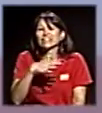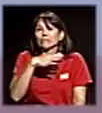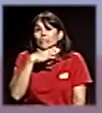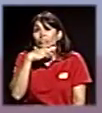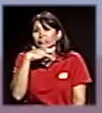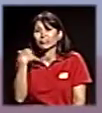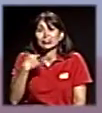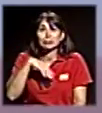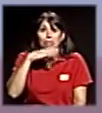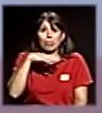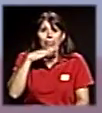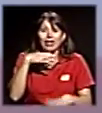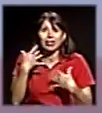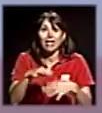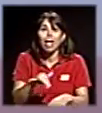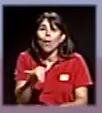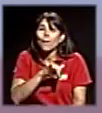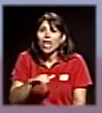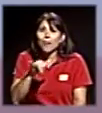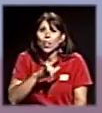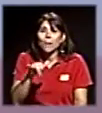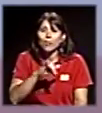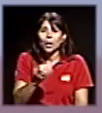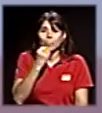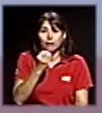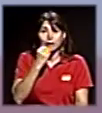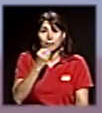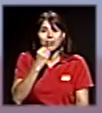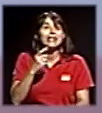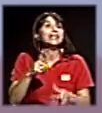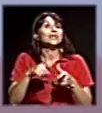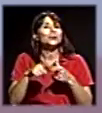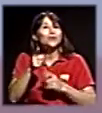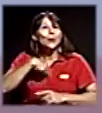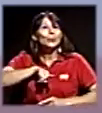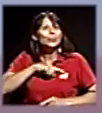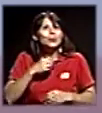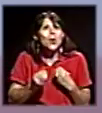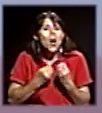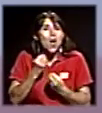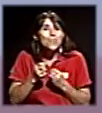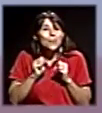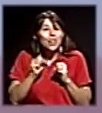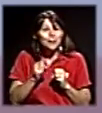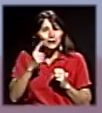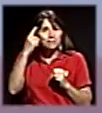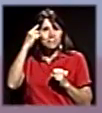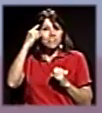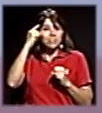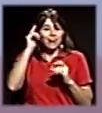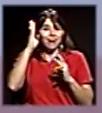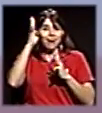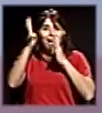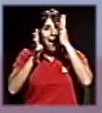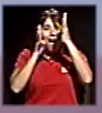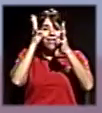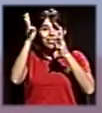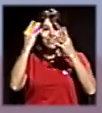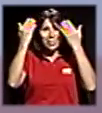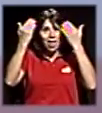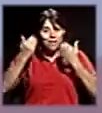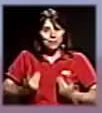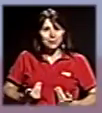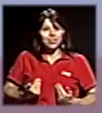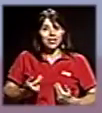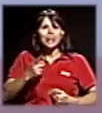no entonces ver que cómo podemos no eh eh contactar esa creatividad que somos y